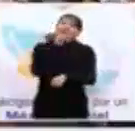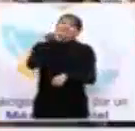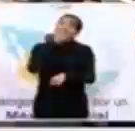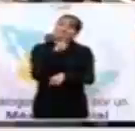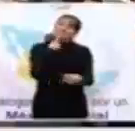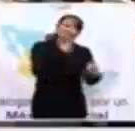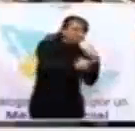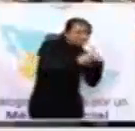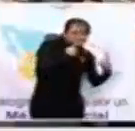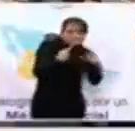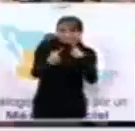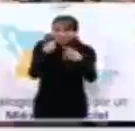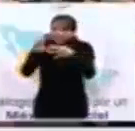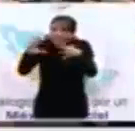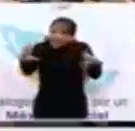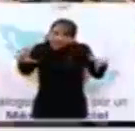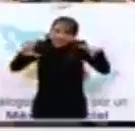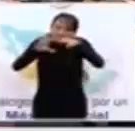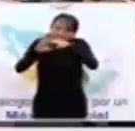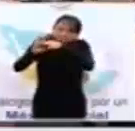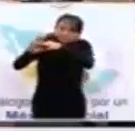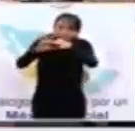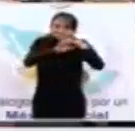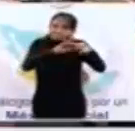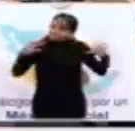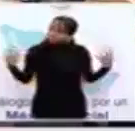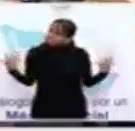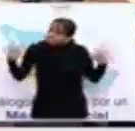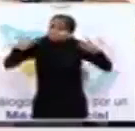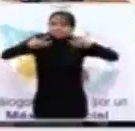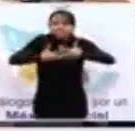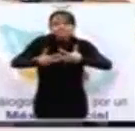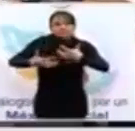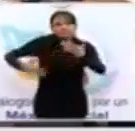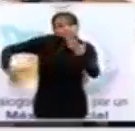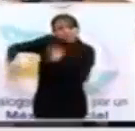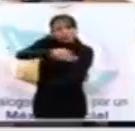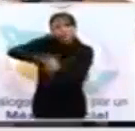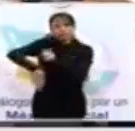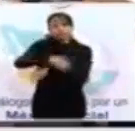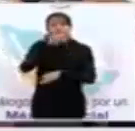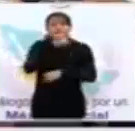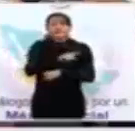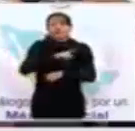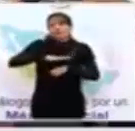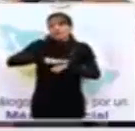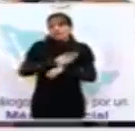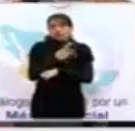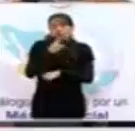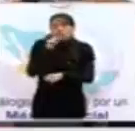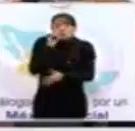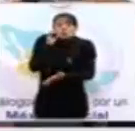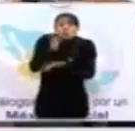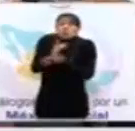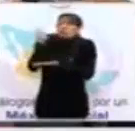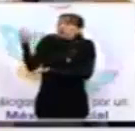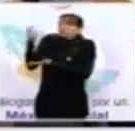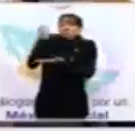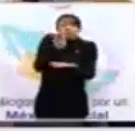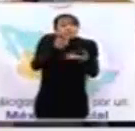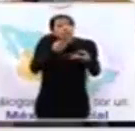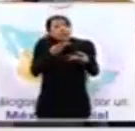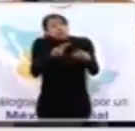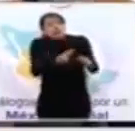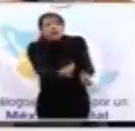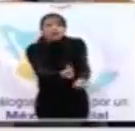la integración, porque finalmente el desarrollo se va a lograr no a través de tesorería, gasto público y